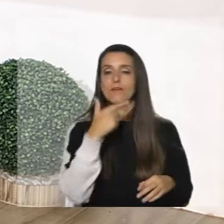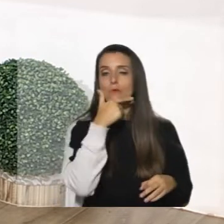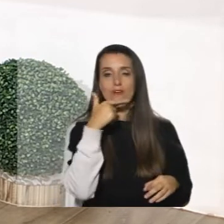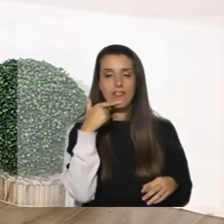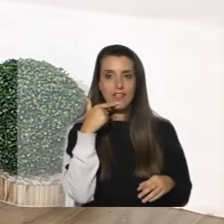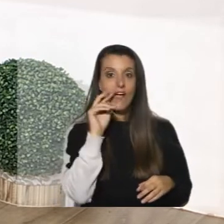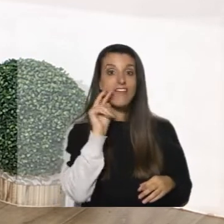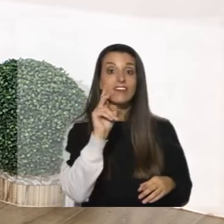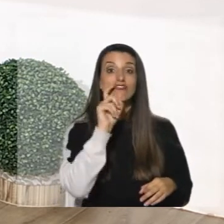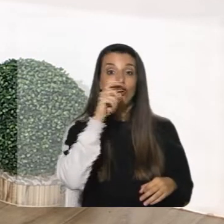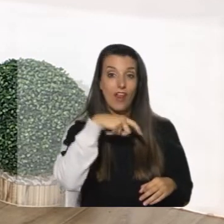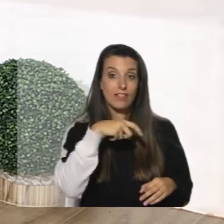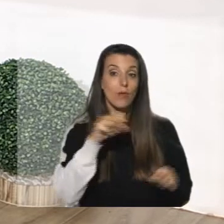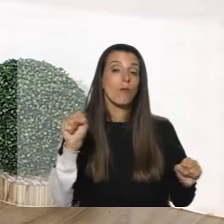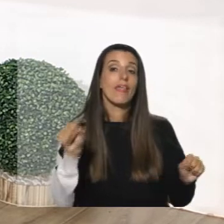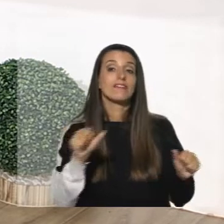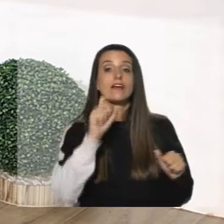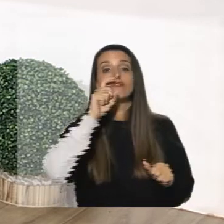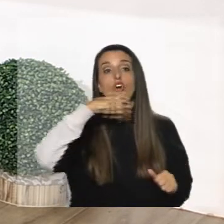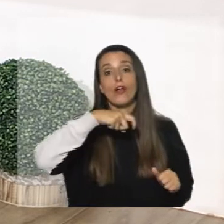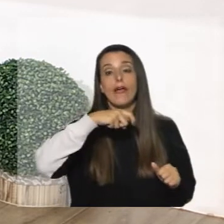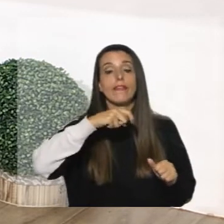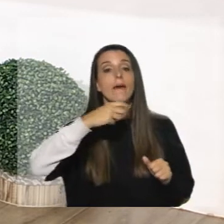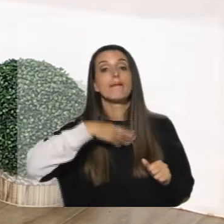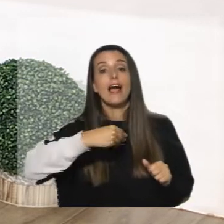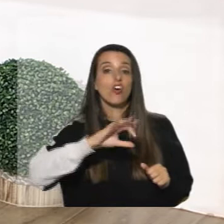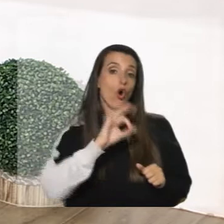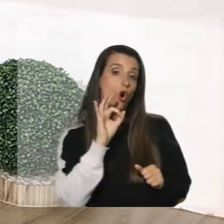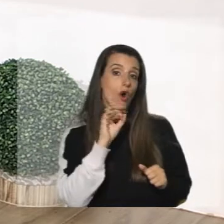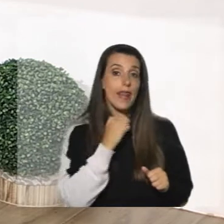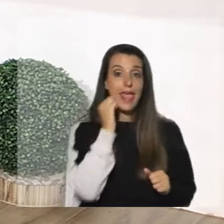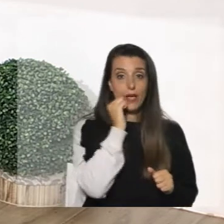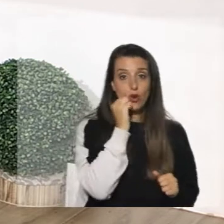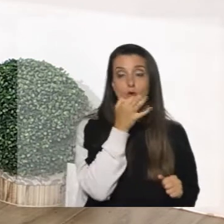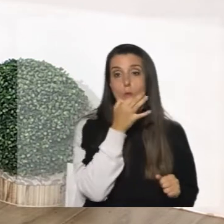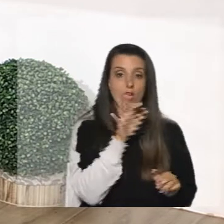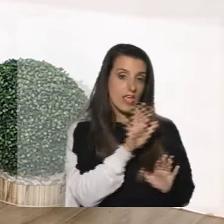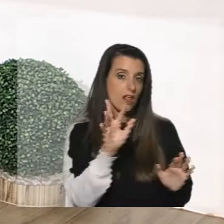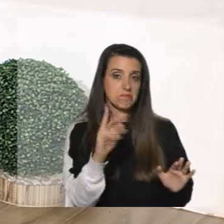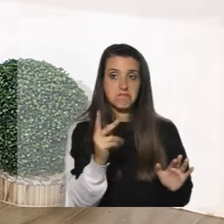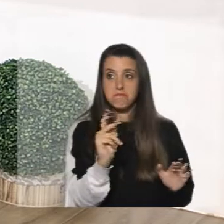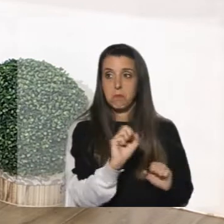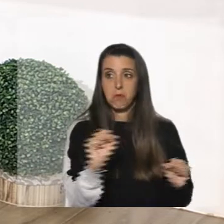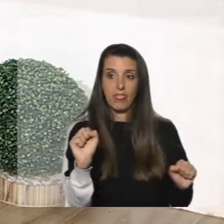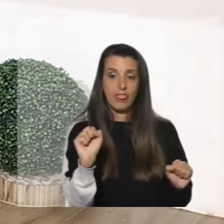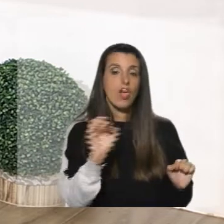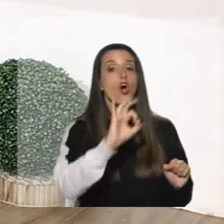Ahí tenemos el chocolate, entonces. Se puede hacer con base de chocolate blanco o negro, ¿está? Bien. Con cualquiera de los dos.